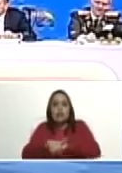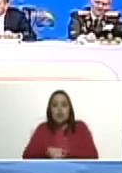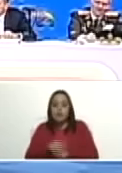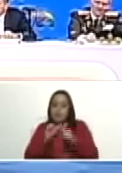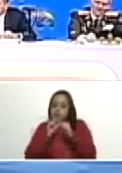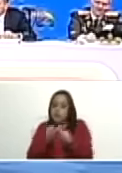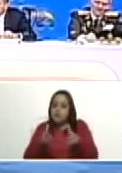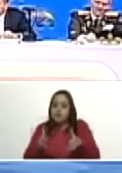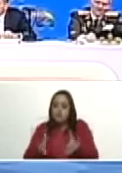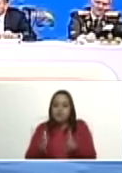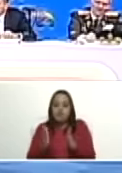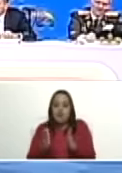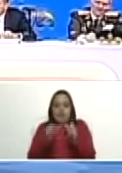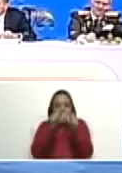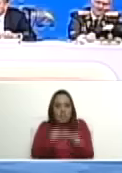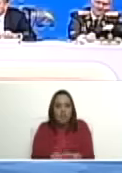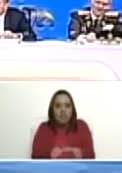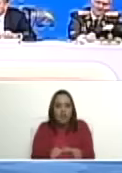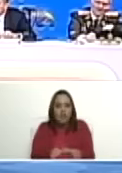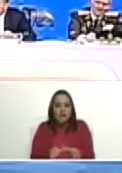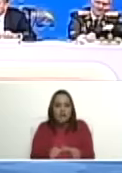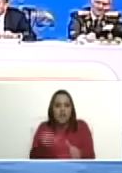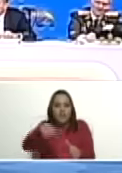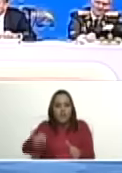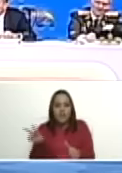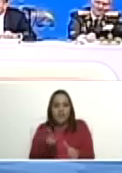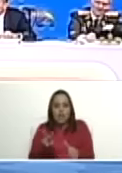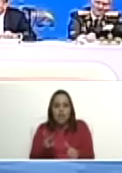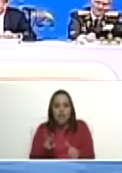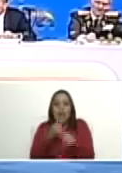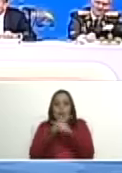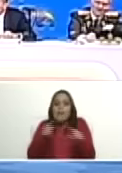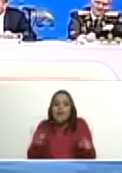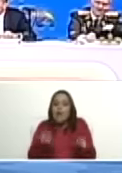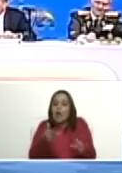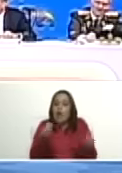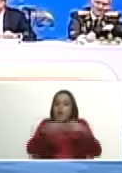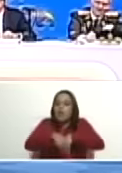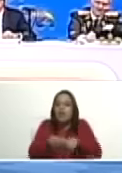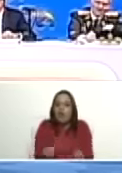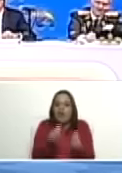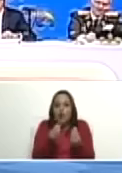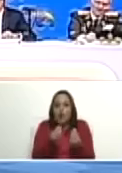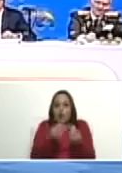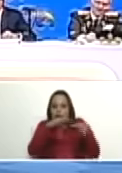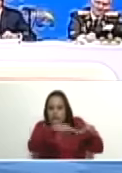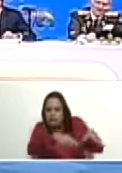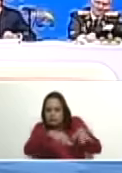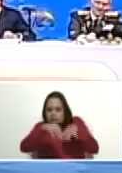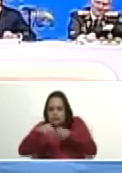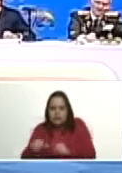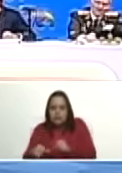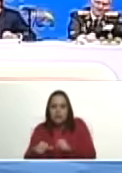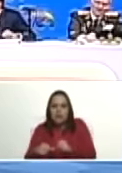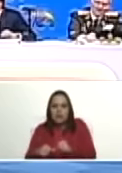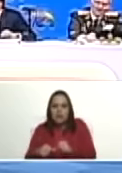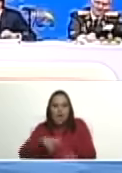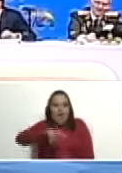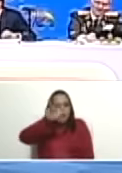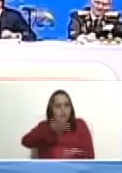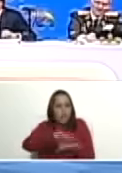su ocupación sobre Venezuela y a cambio obtendrían el visto